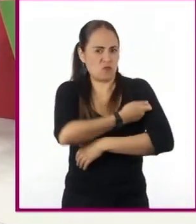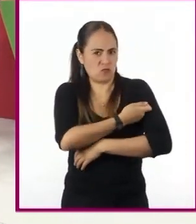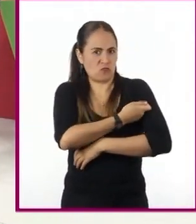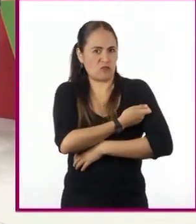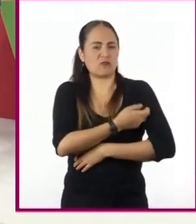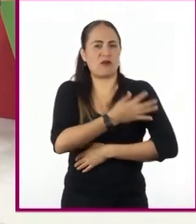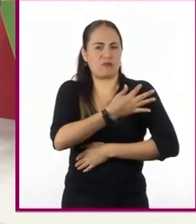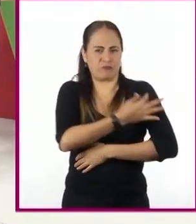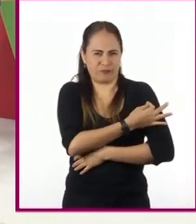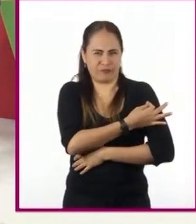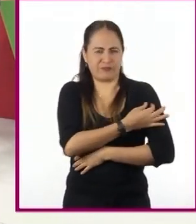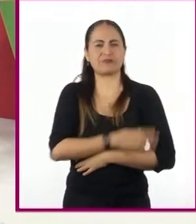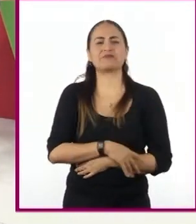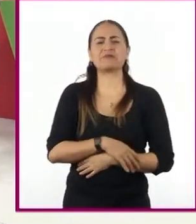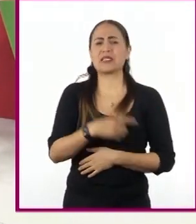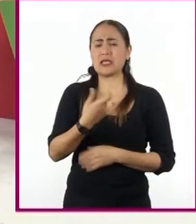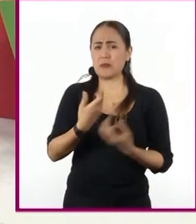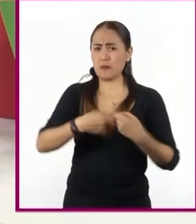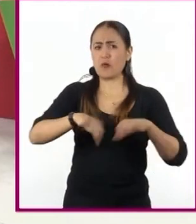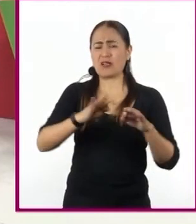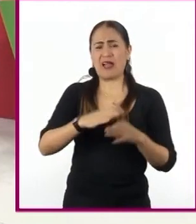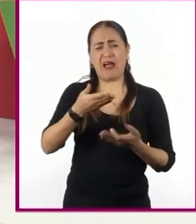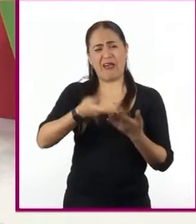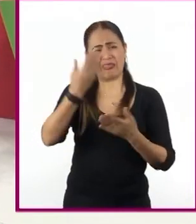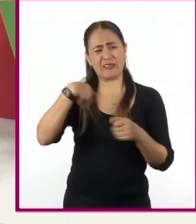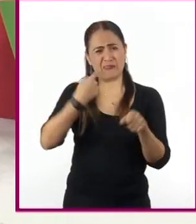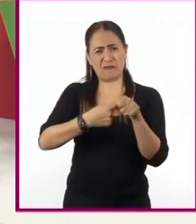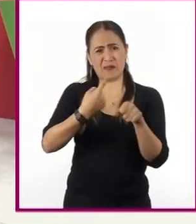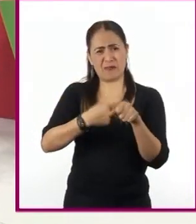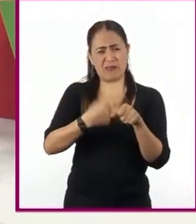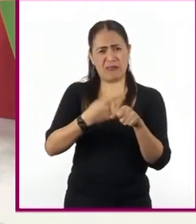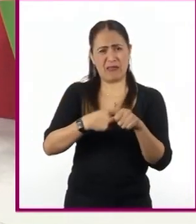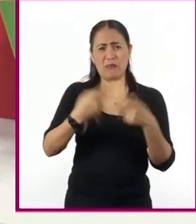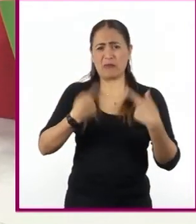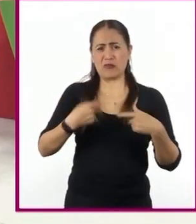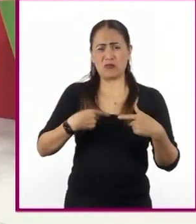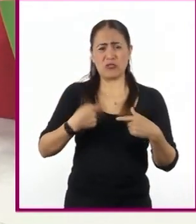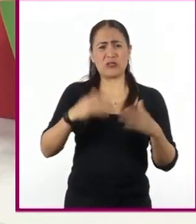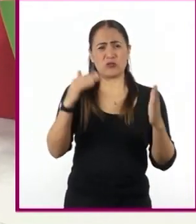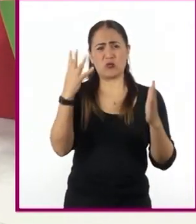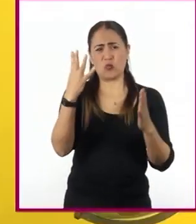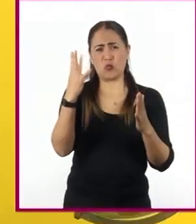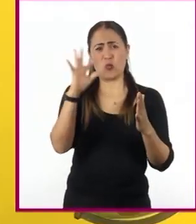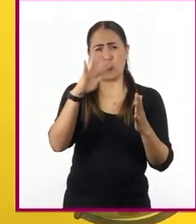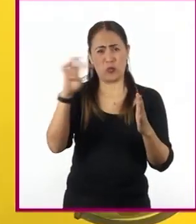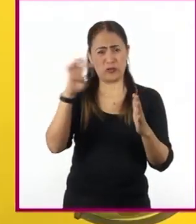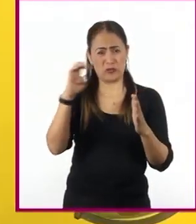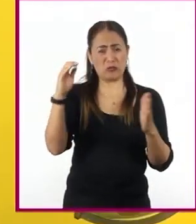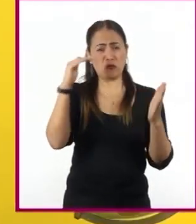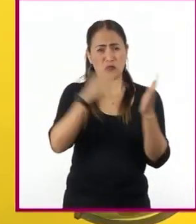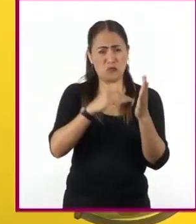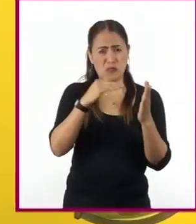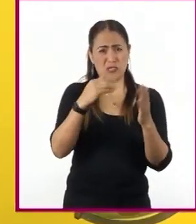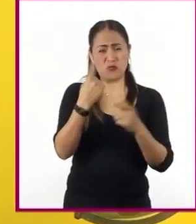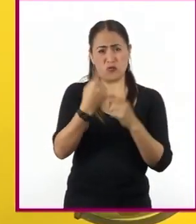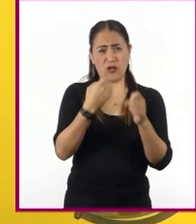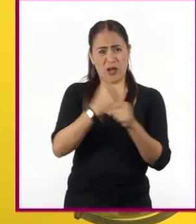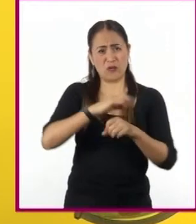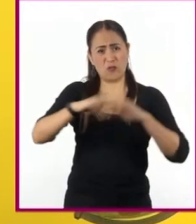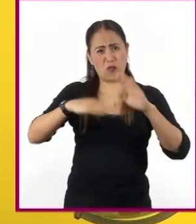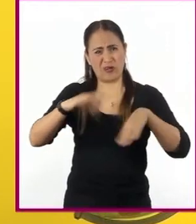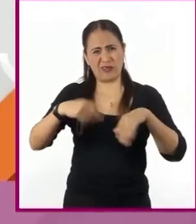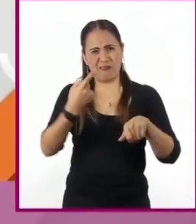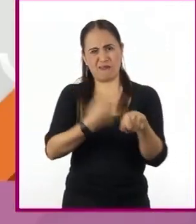importantísimo, ya que en esa época la viruela mataba más o menos 400,000 personas cada año. Veamos la número 4, que está en